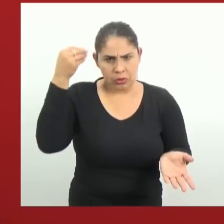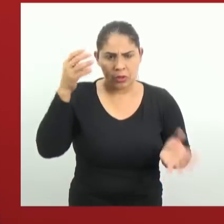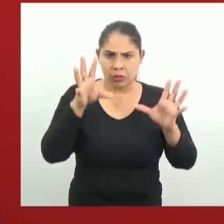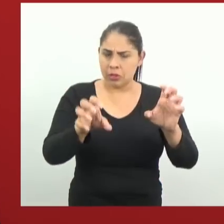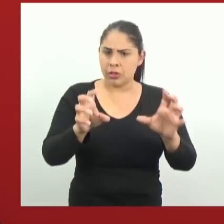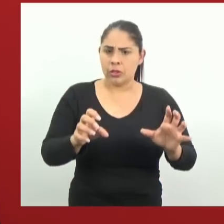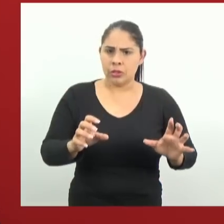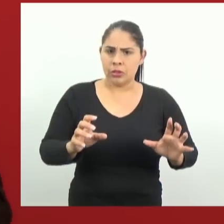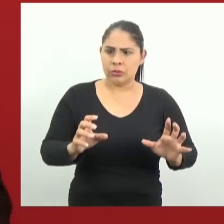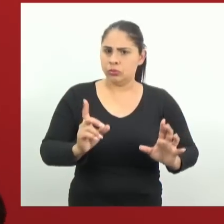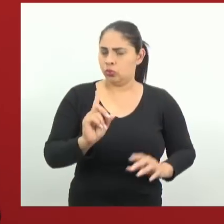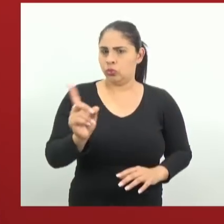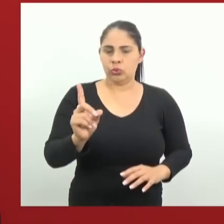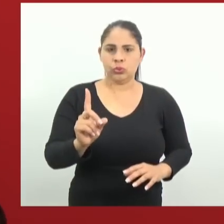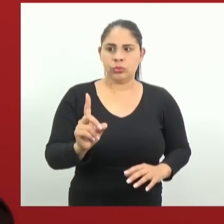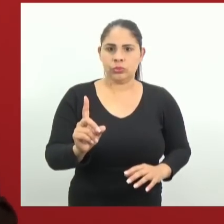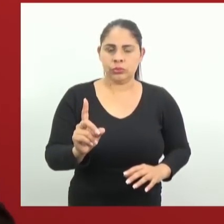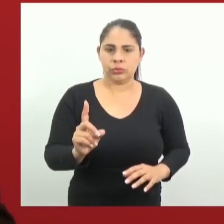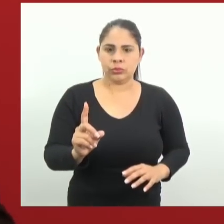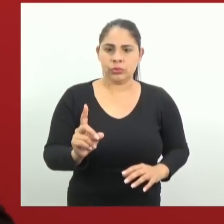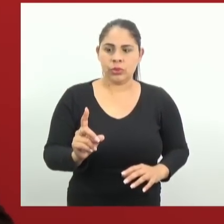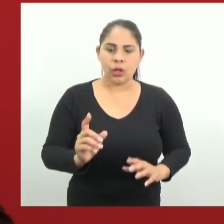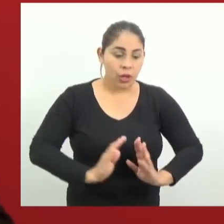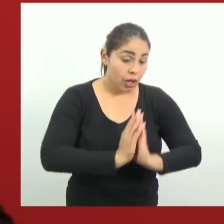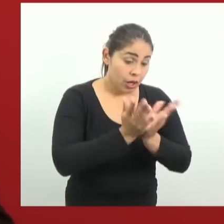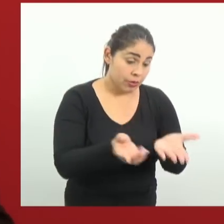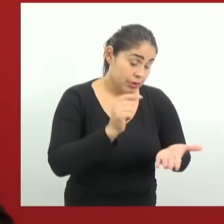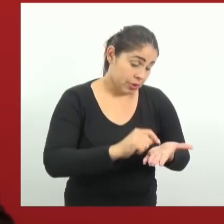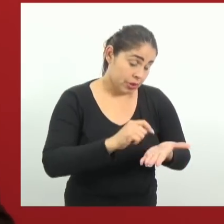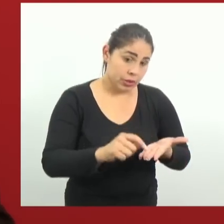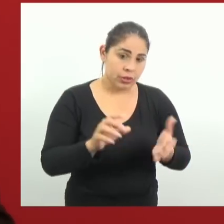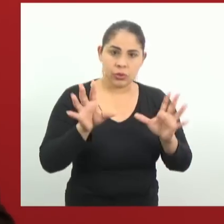papel o el versículo que te lo ha escrito delante tuya.